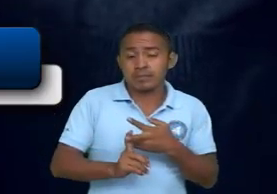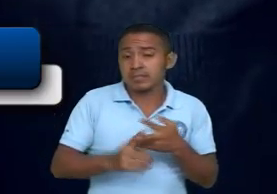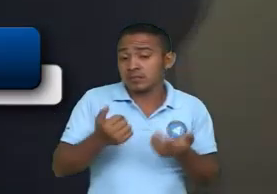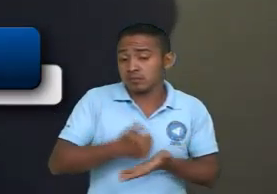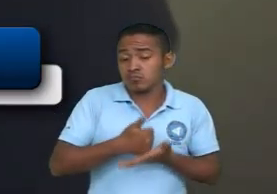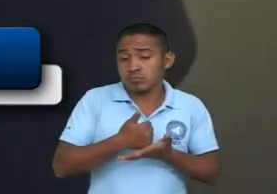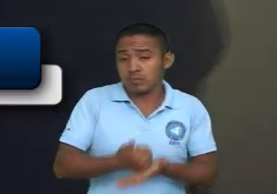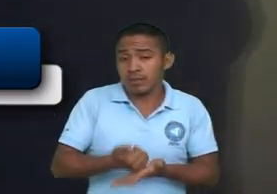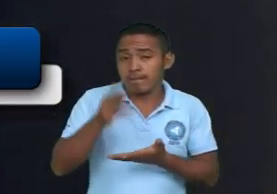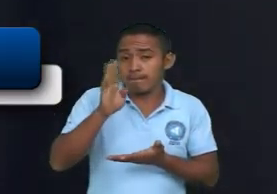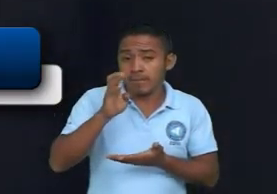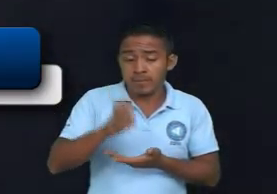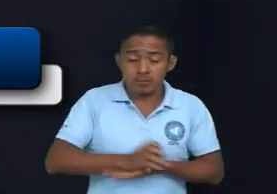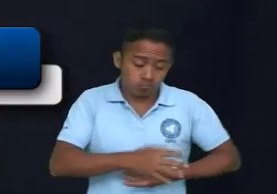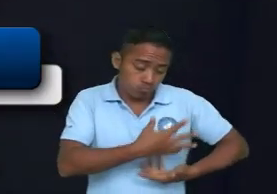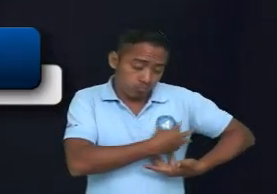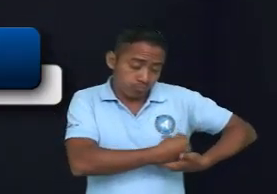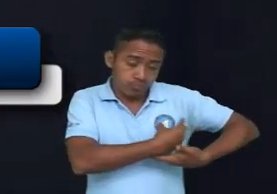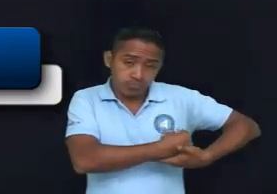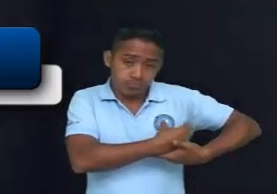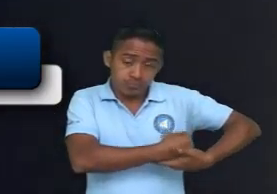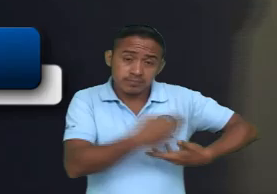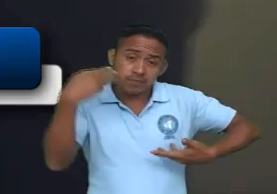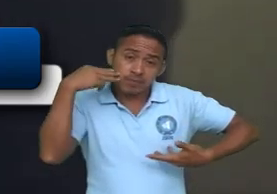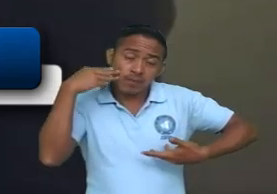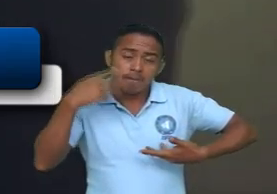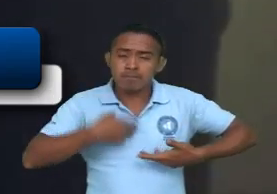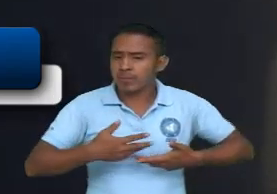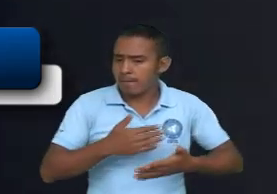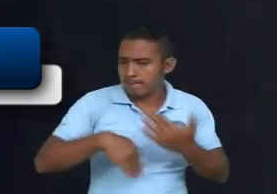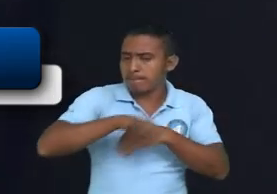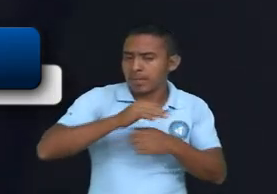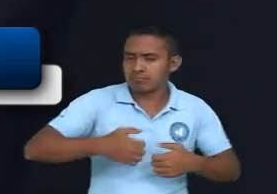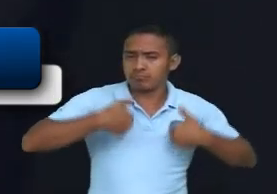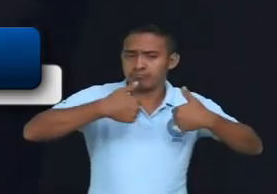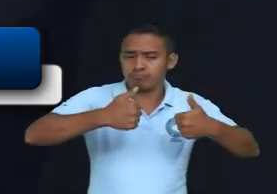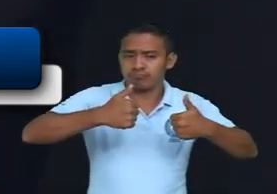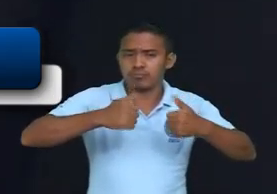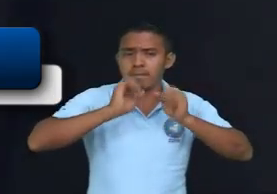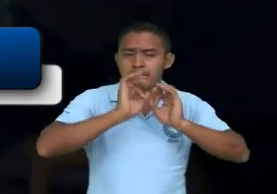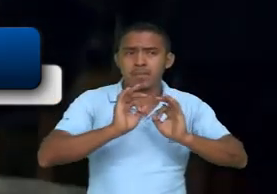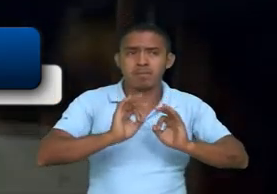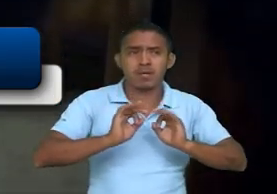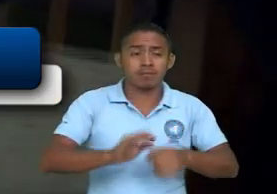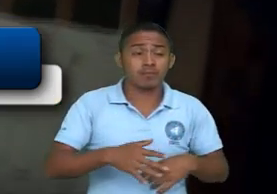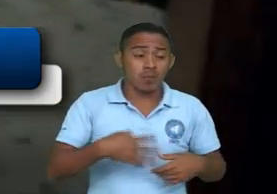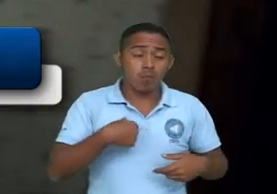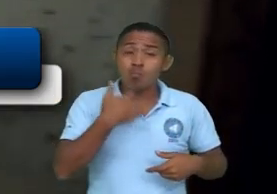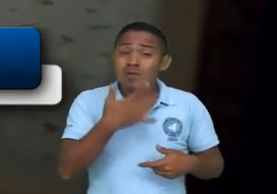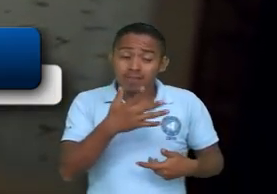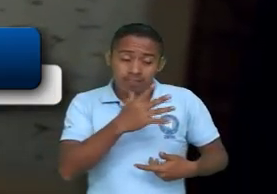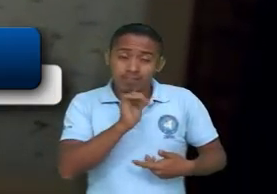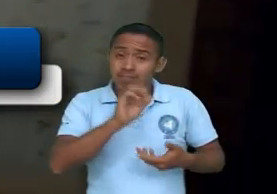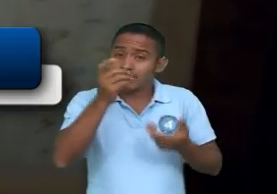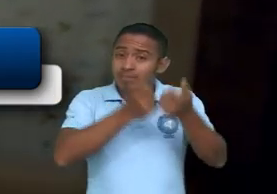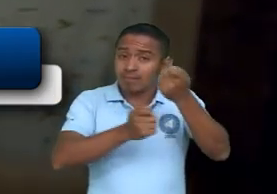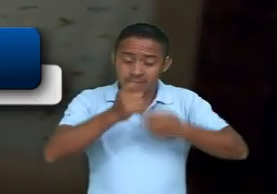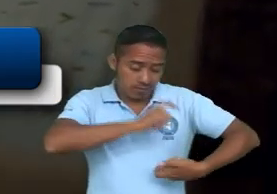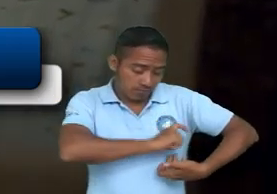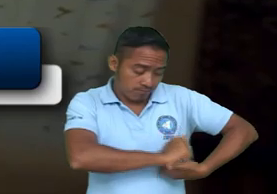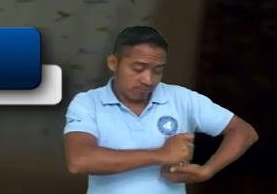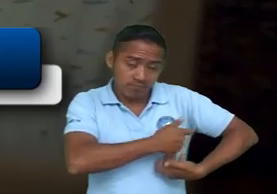de la relación con la madre, mantiene un vínculo muy cercano entre ellos que ayuda a tener un cuidado pues más adecuado con